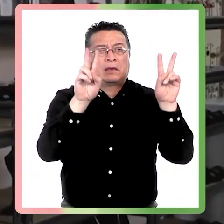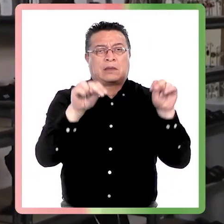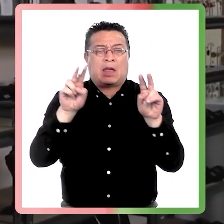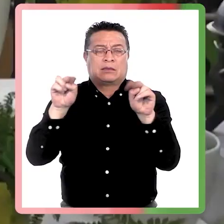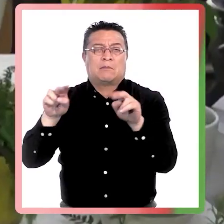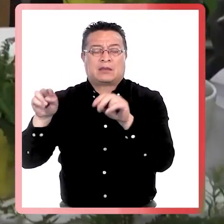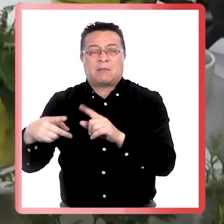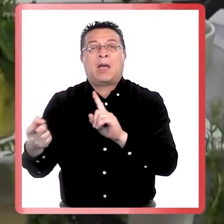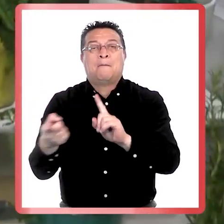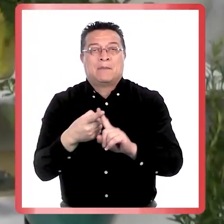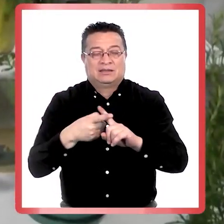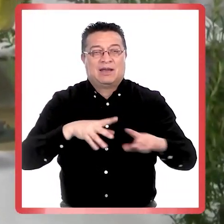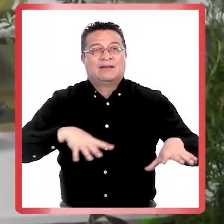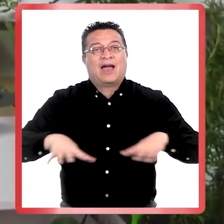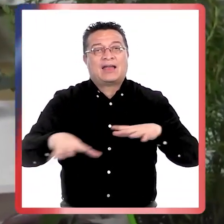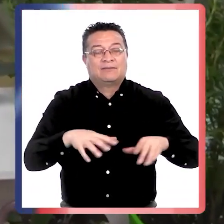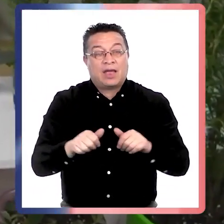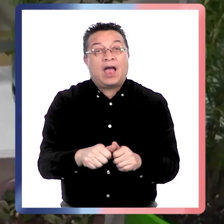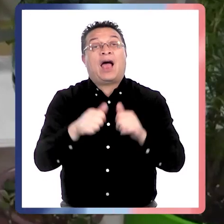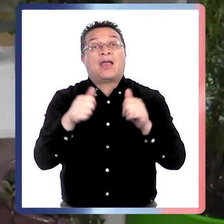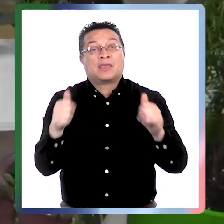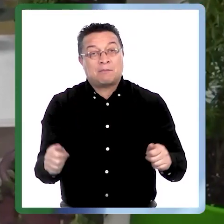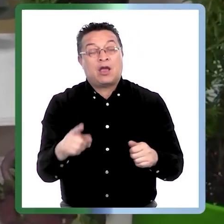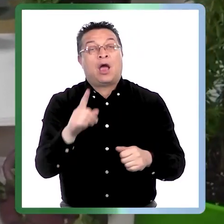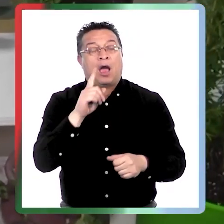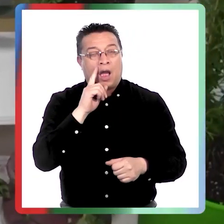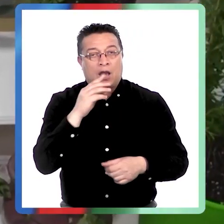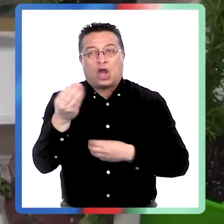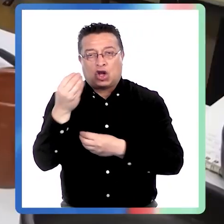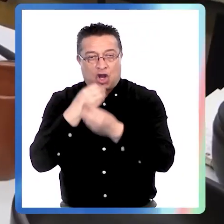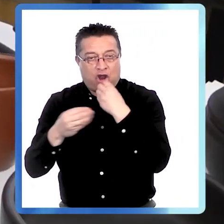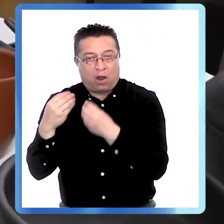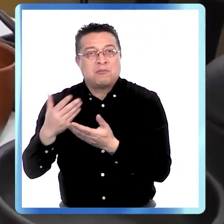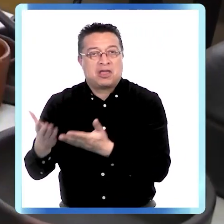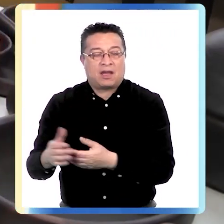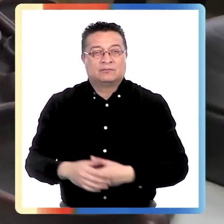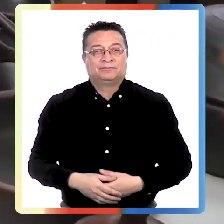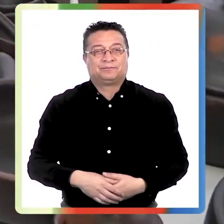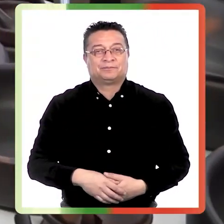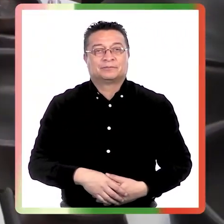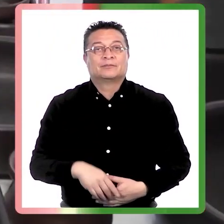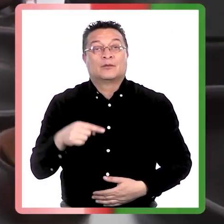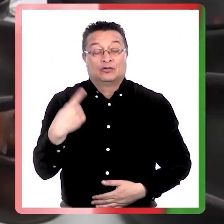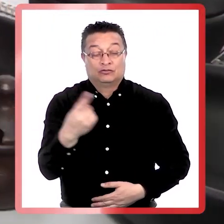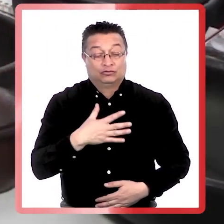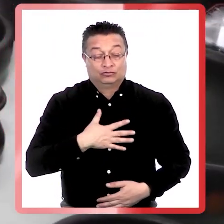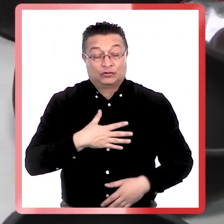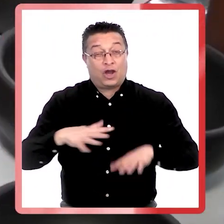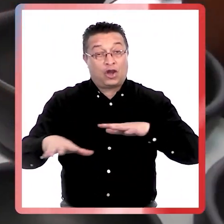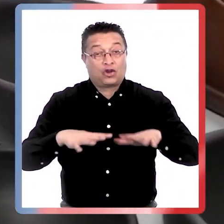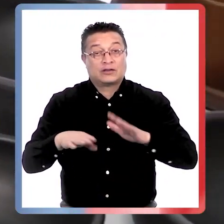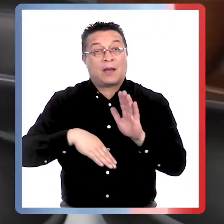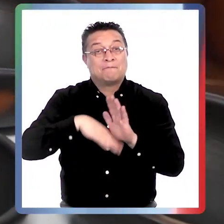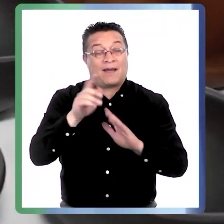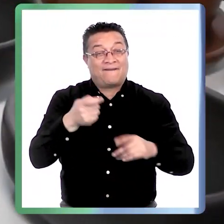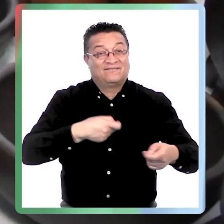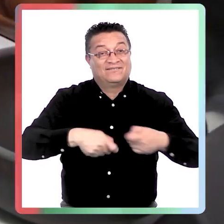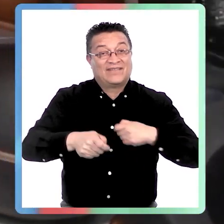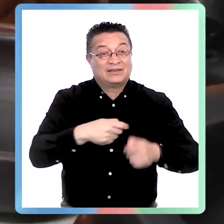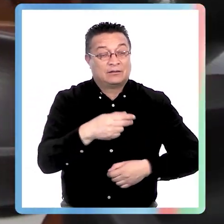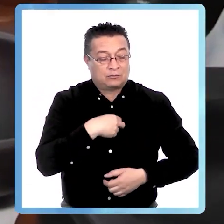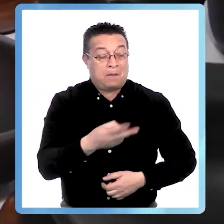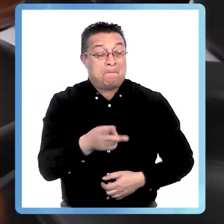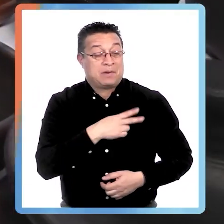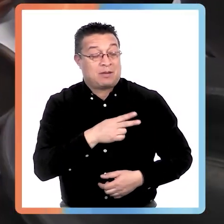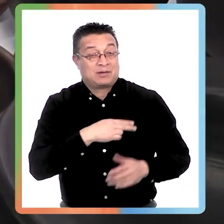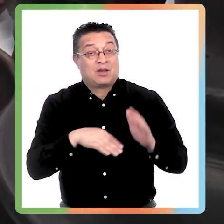rubros los que están participando en la actividad, que además cuenta con un patio de comidas. Dentro de nuestro producto, el que más se vende o el que